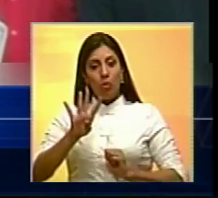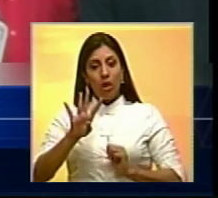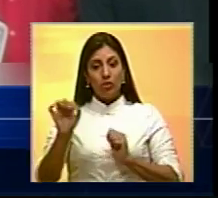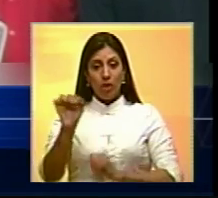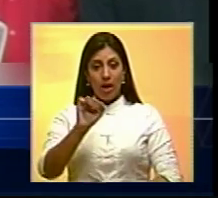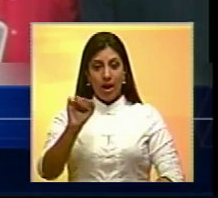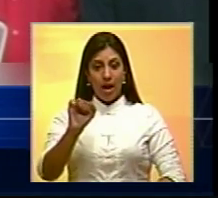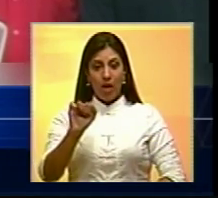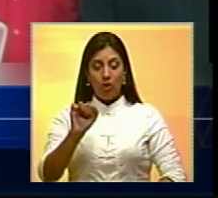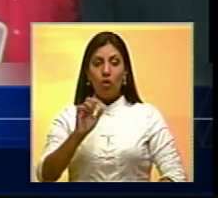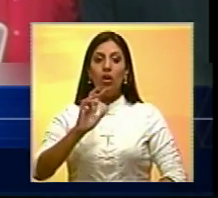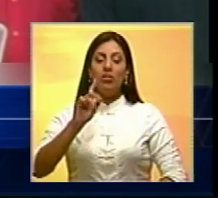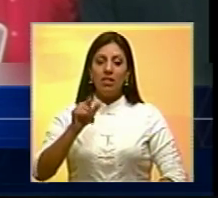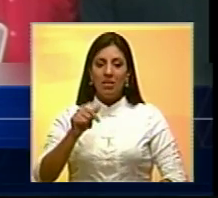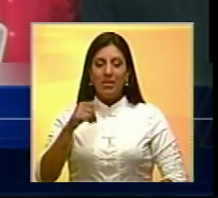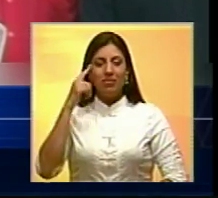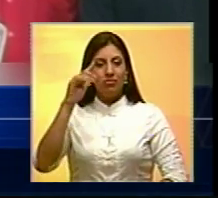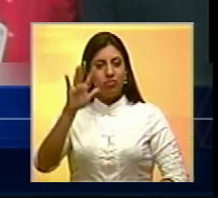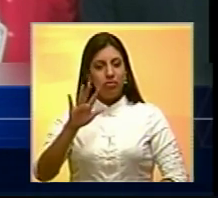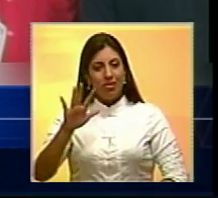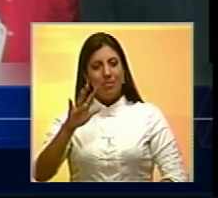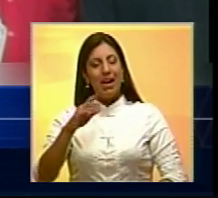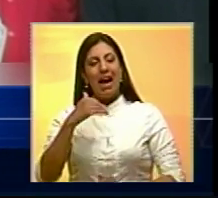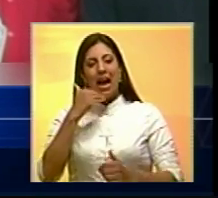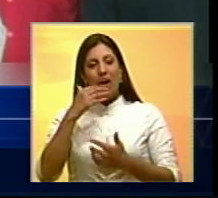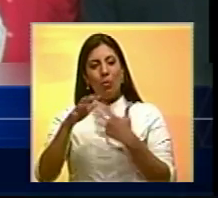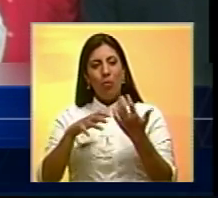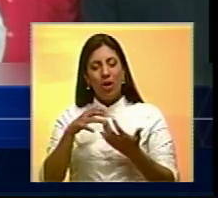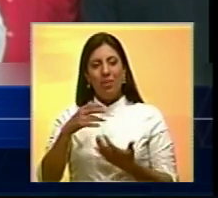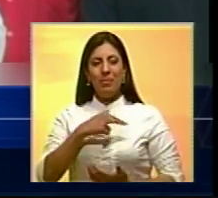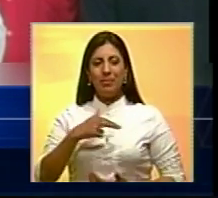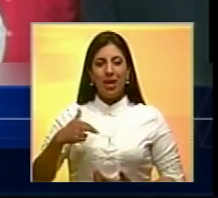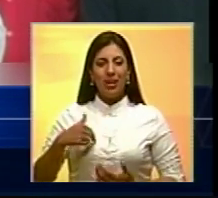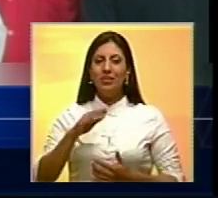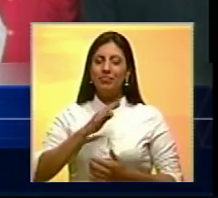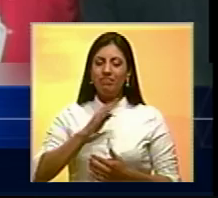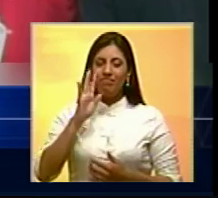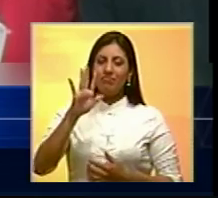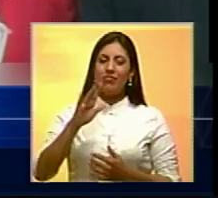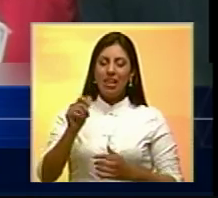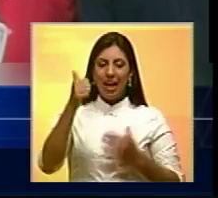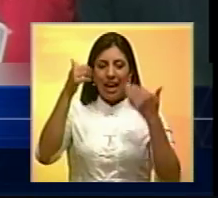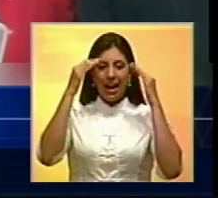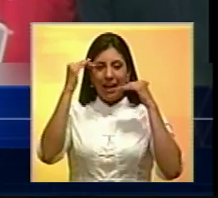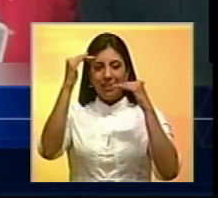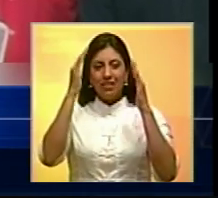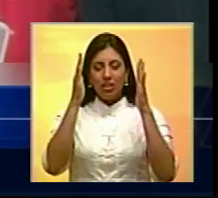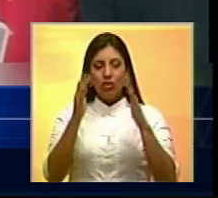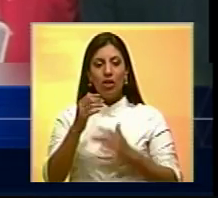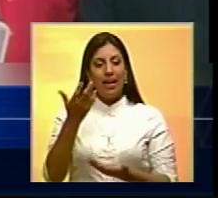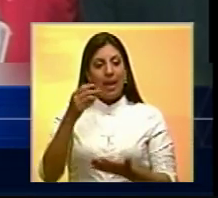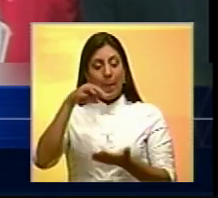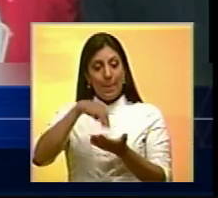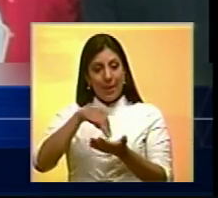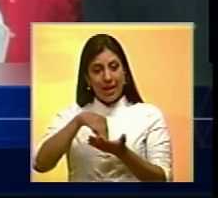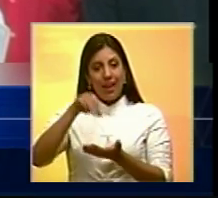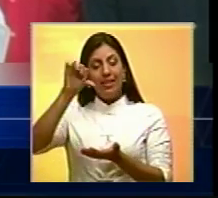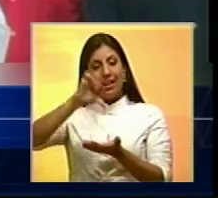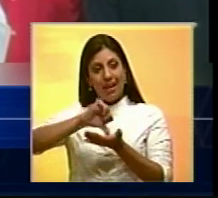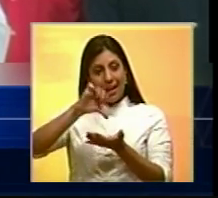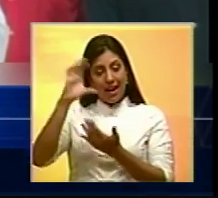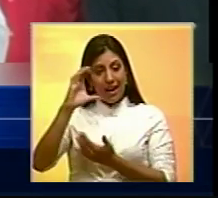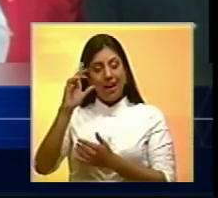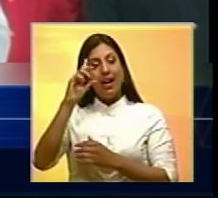vehículos, tomando en consideración la incidencia delictiva, tomando como prioridad los estados Miranda, Capital,